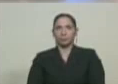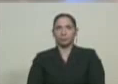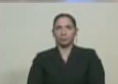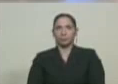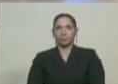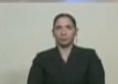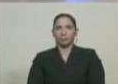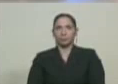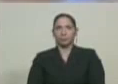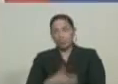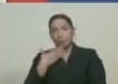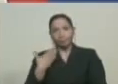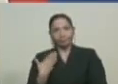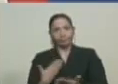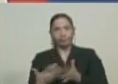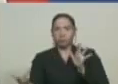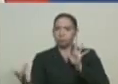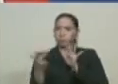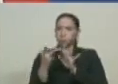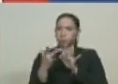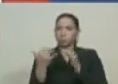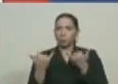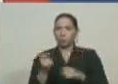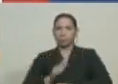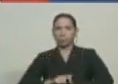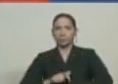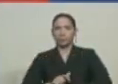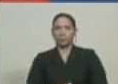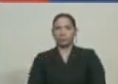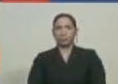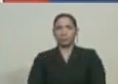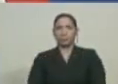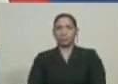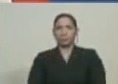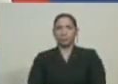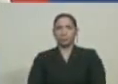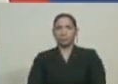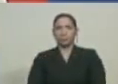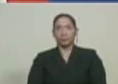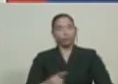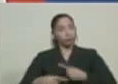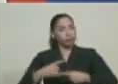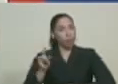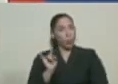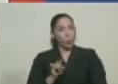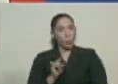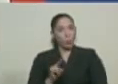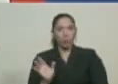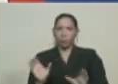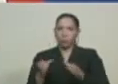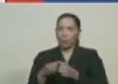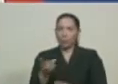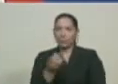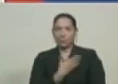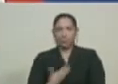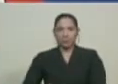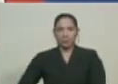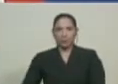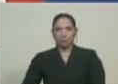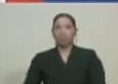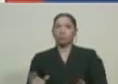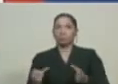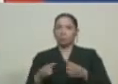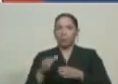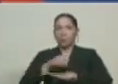Bien, muchísimas gracias por el contacto a esta hora barra en efecto como cada lunes se reúnen los vicepresidentes sectoriales del Gabinete